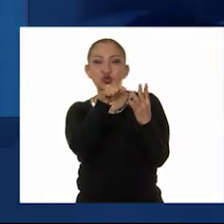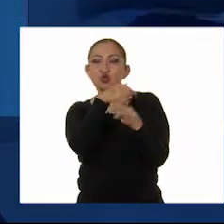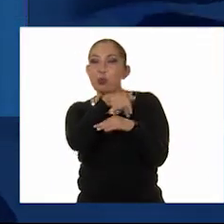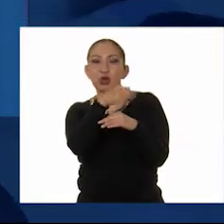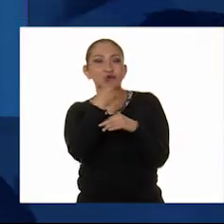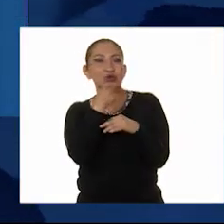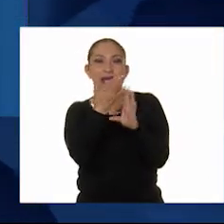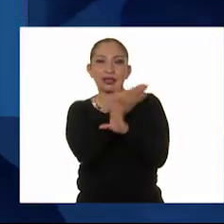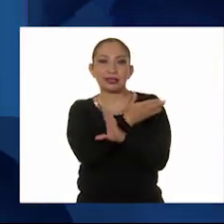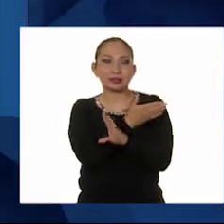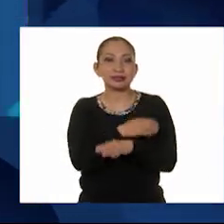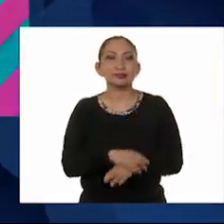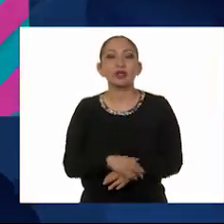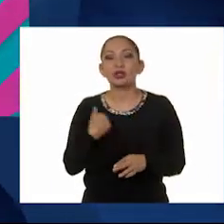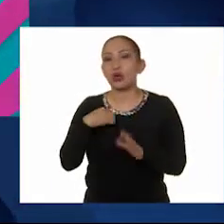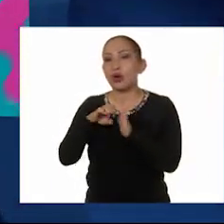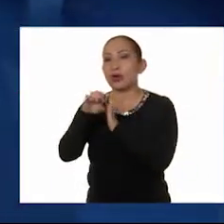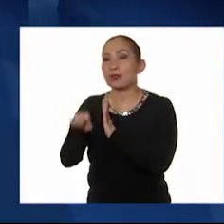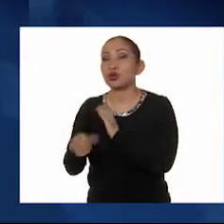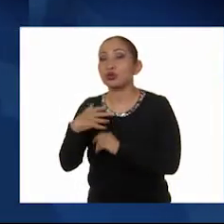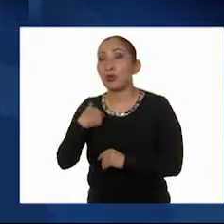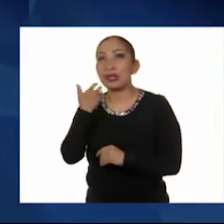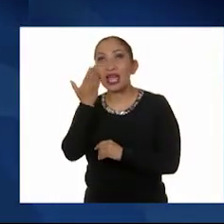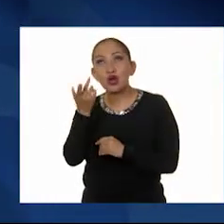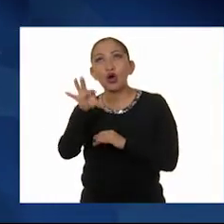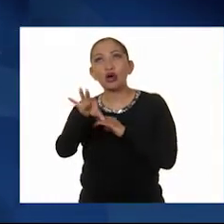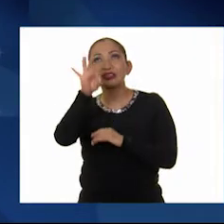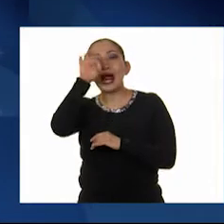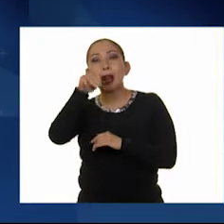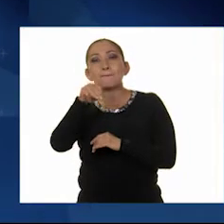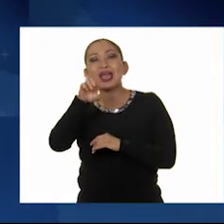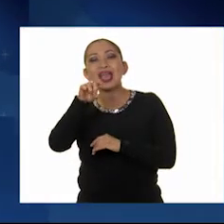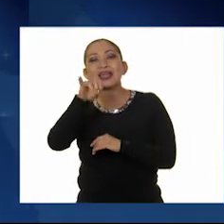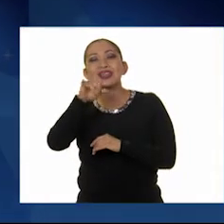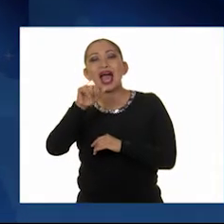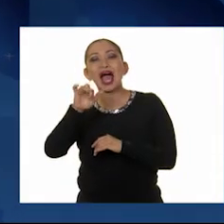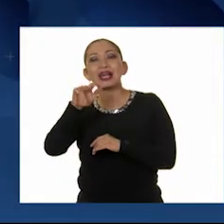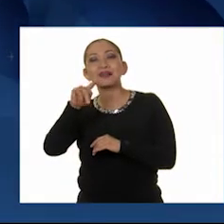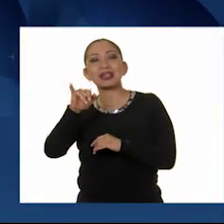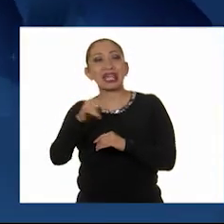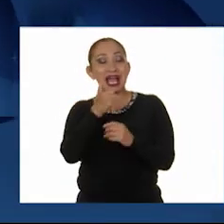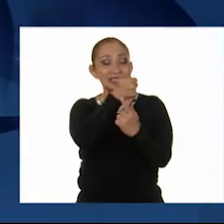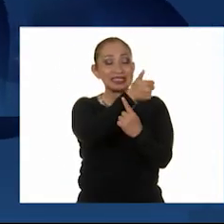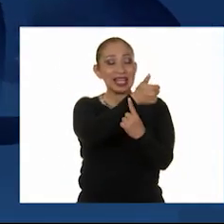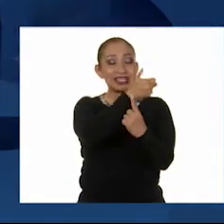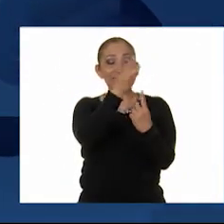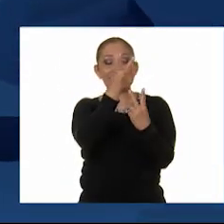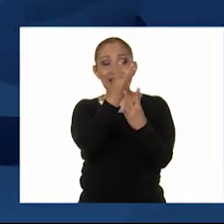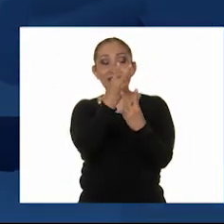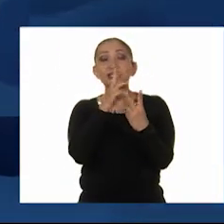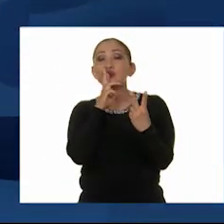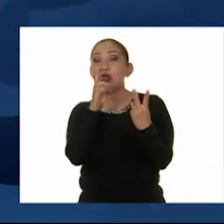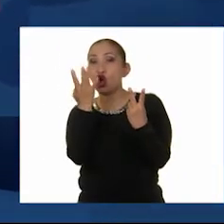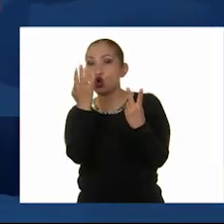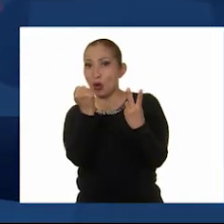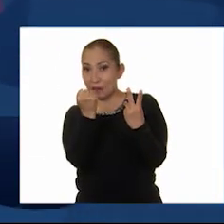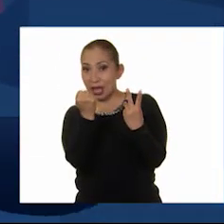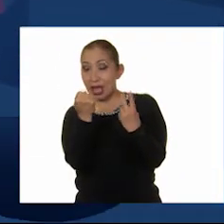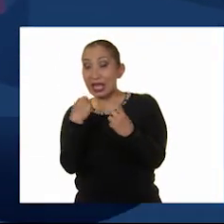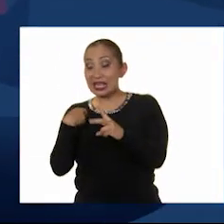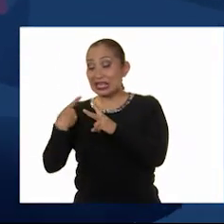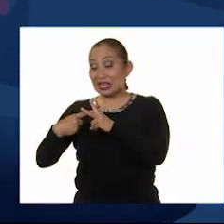Y se me ocurrió un ejemplo. Si queremos calcular la media aritmética de 6 y 3, la suma es 9. Y al